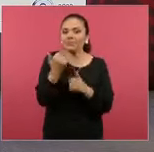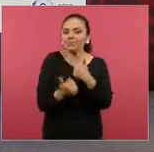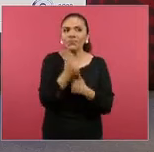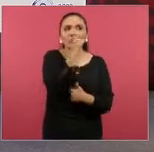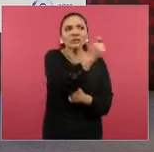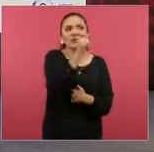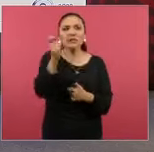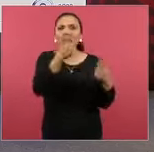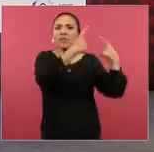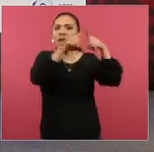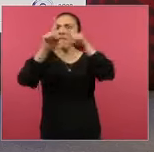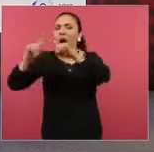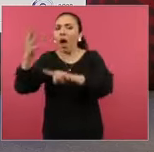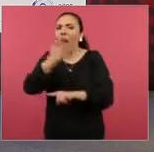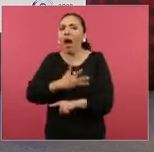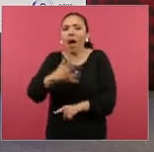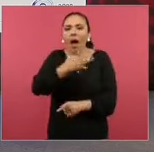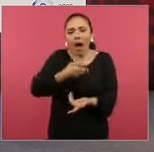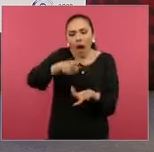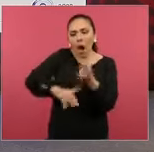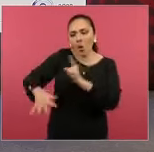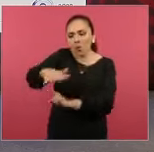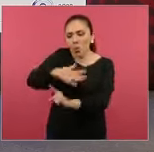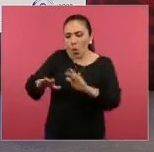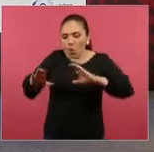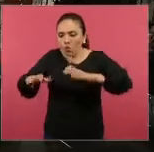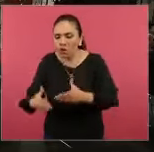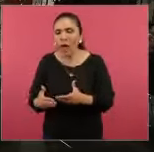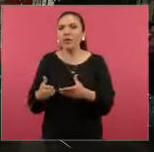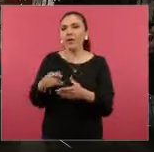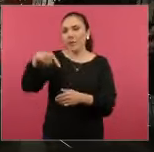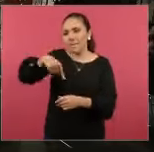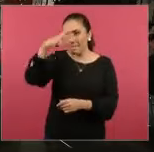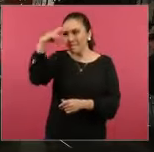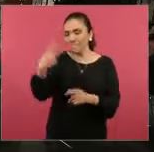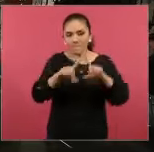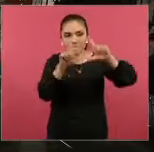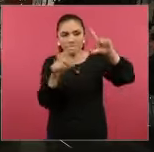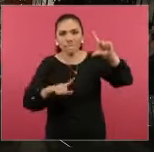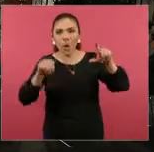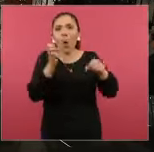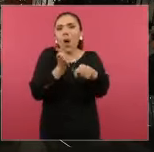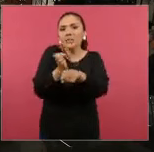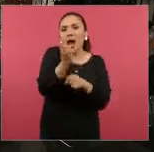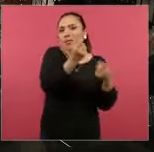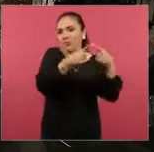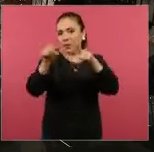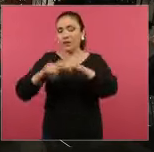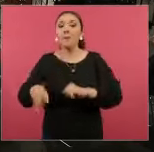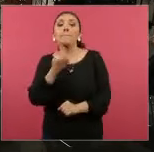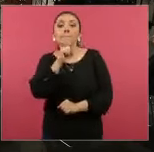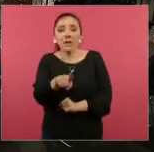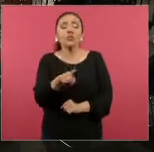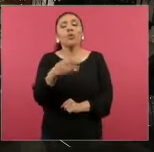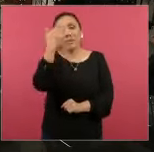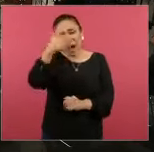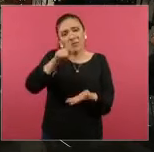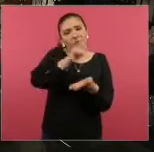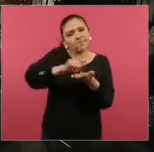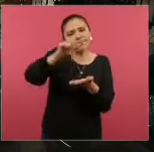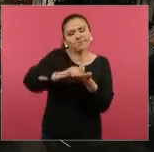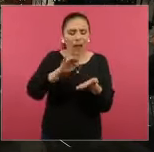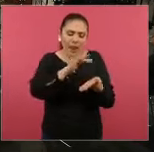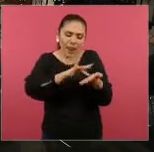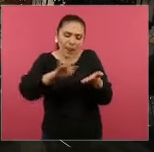diversidad de su comunidad, de todo México, de su estado, de su localidad. Va a recolectar, registrar, leer y